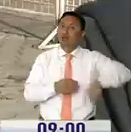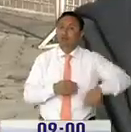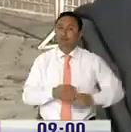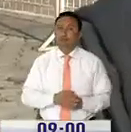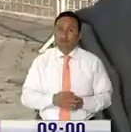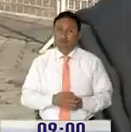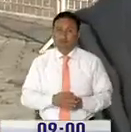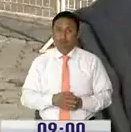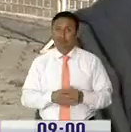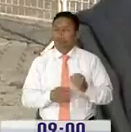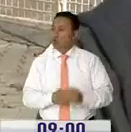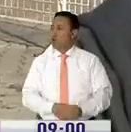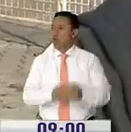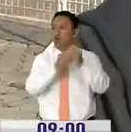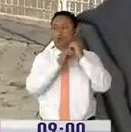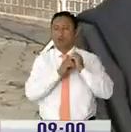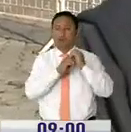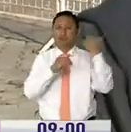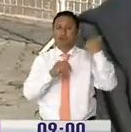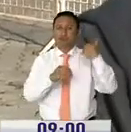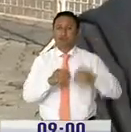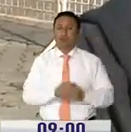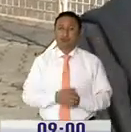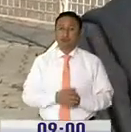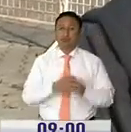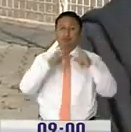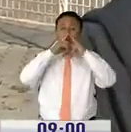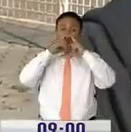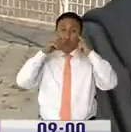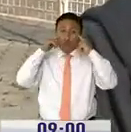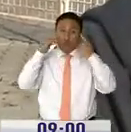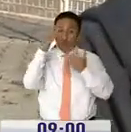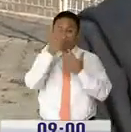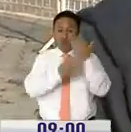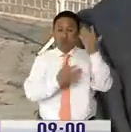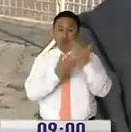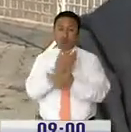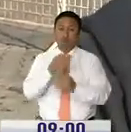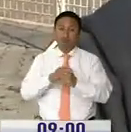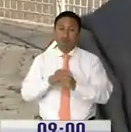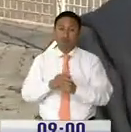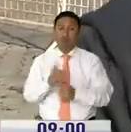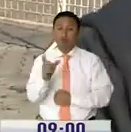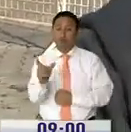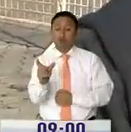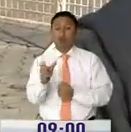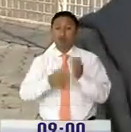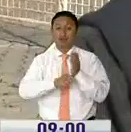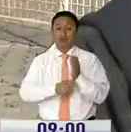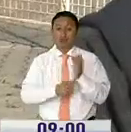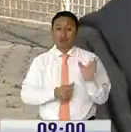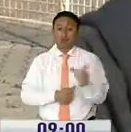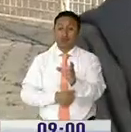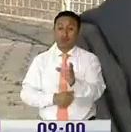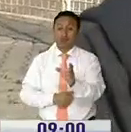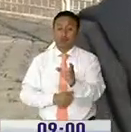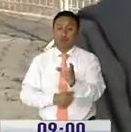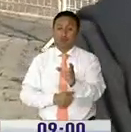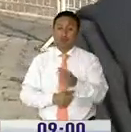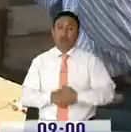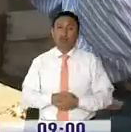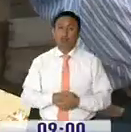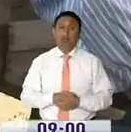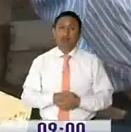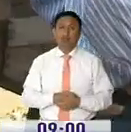compras. Obligatoriamente tienen que portar un cubreboca, los guantes y indicar el documento que les identifique el número de